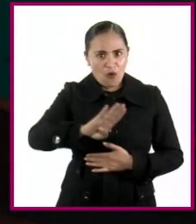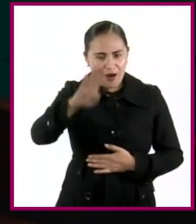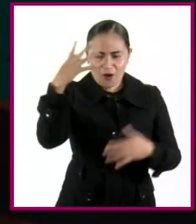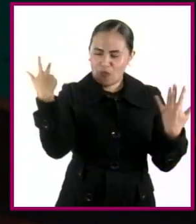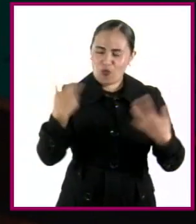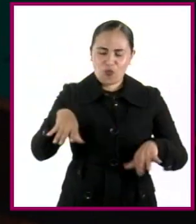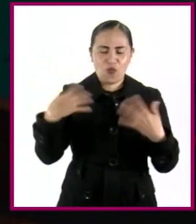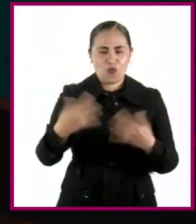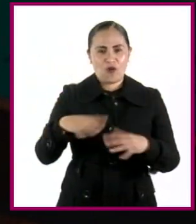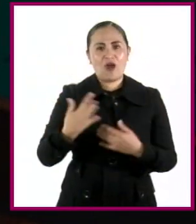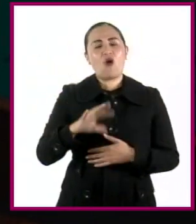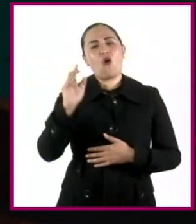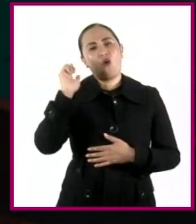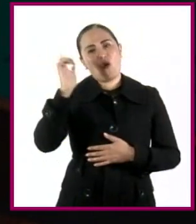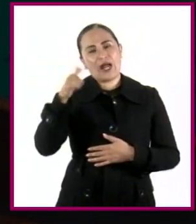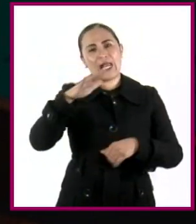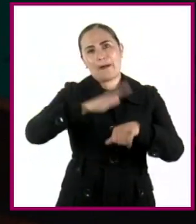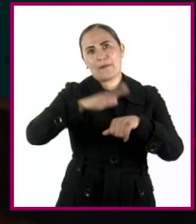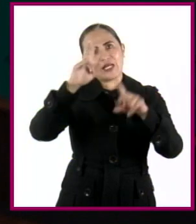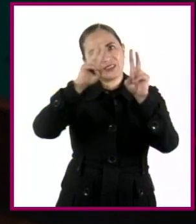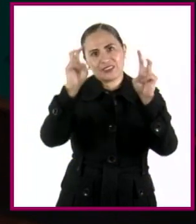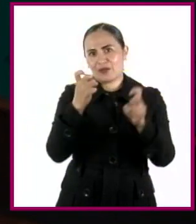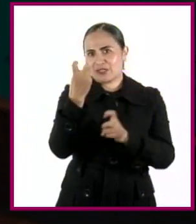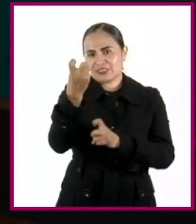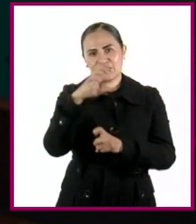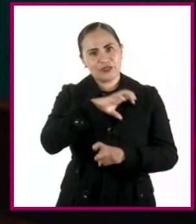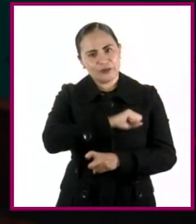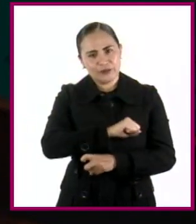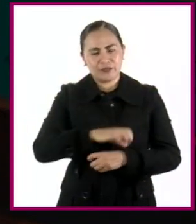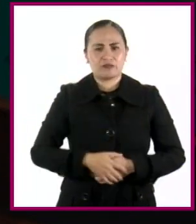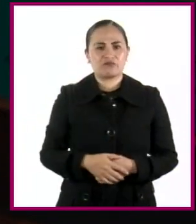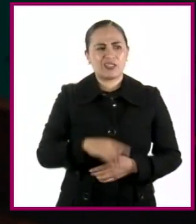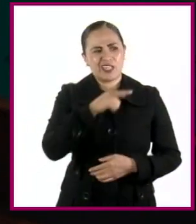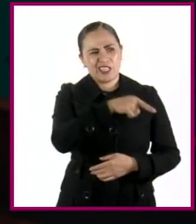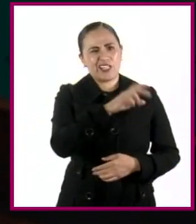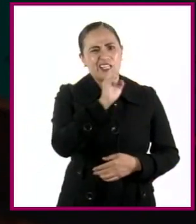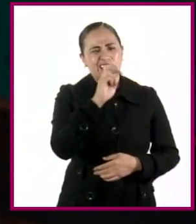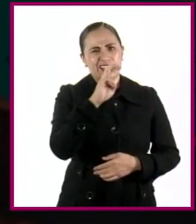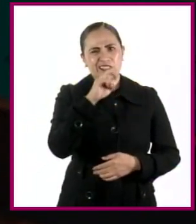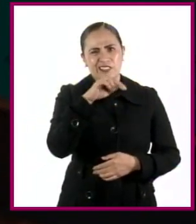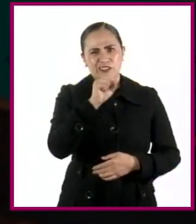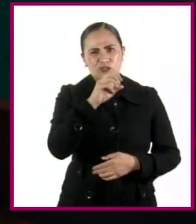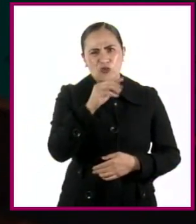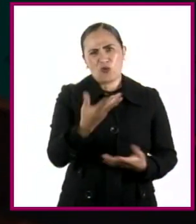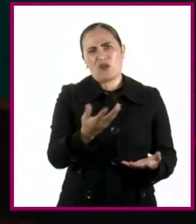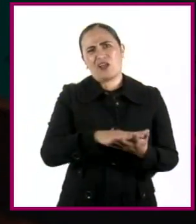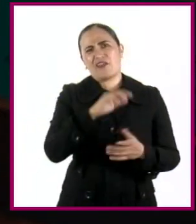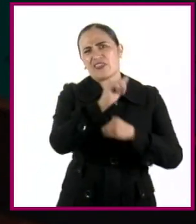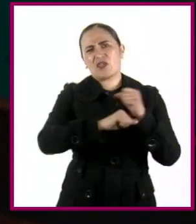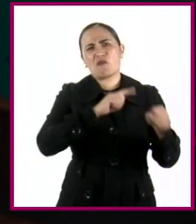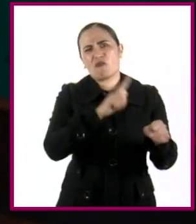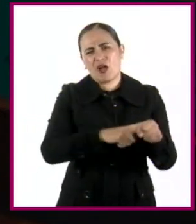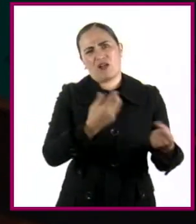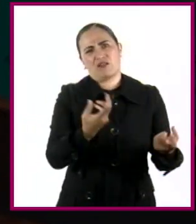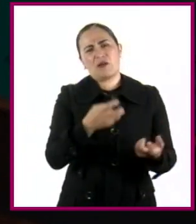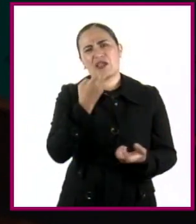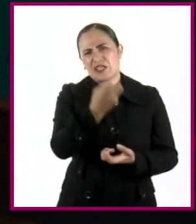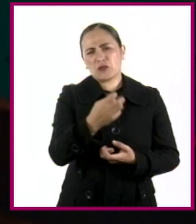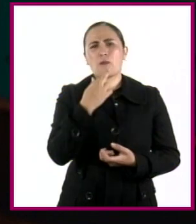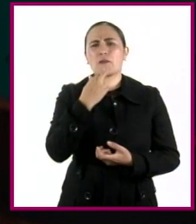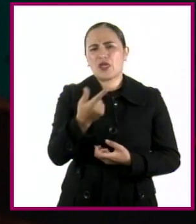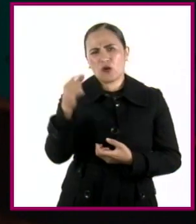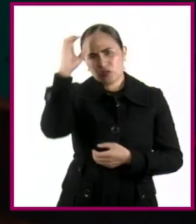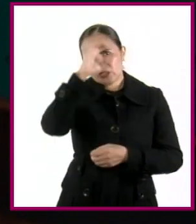bien que hubiera más programas así. Ernesto siempre dice que quiere hacer un programa de animalitos, pero yo le digo que para eso está el área de ciencias